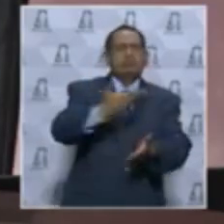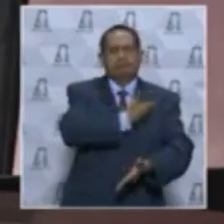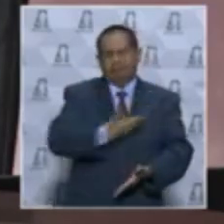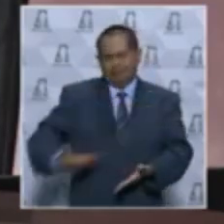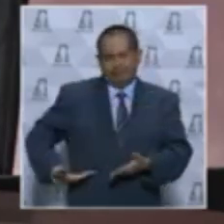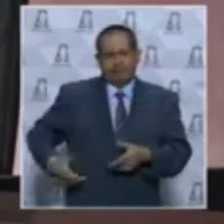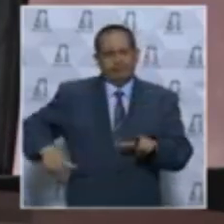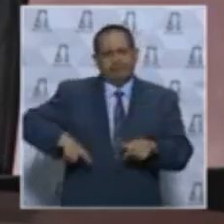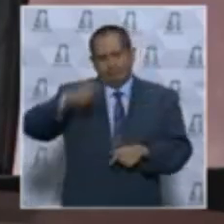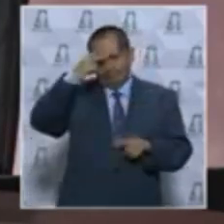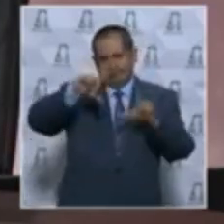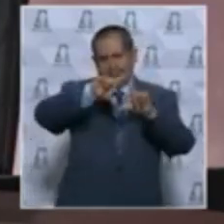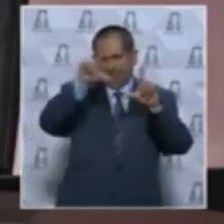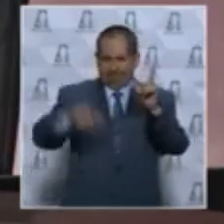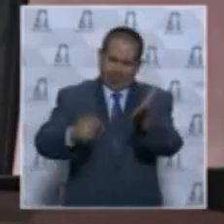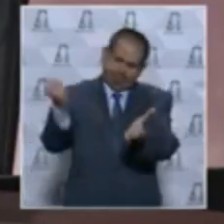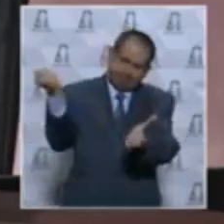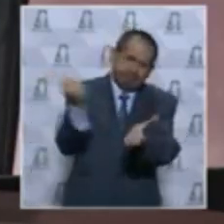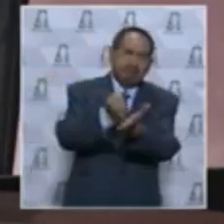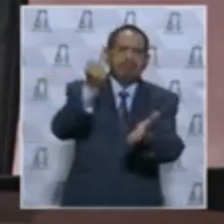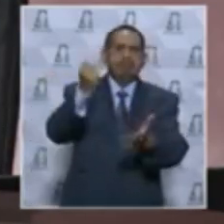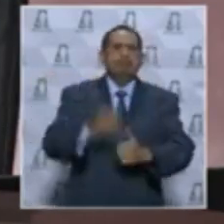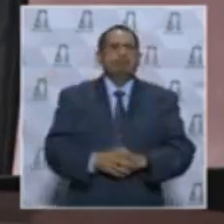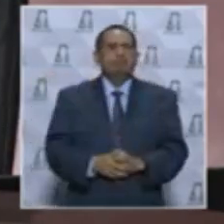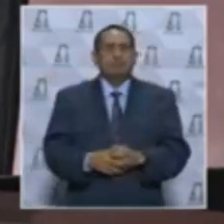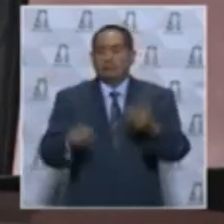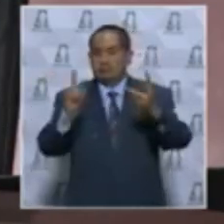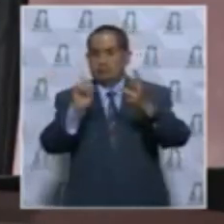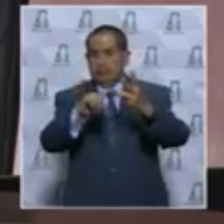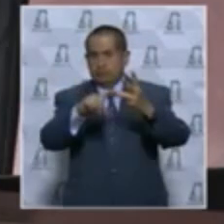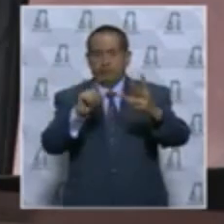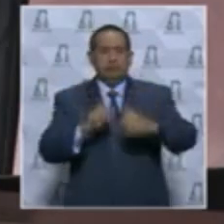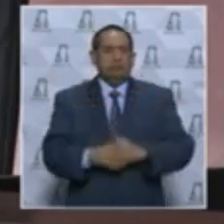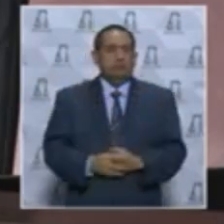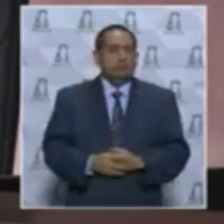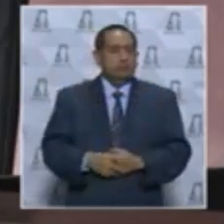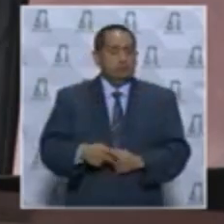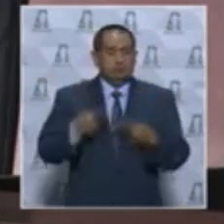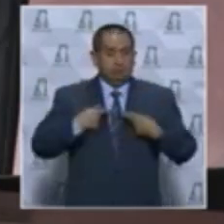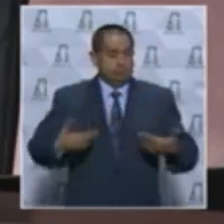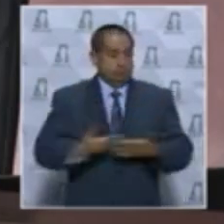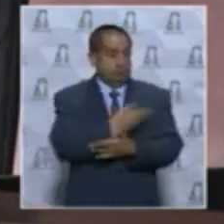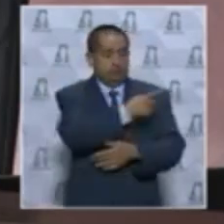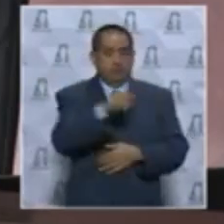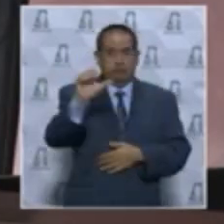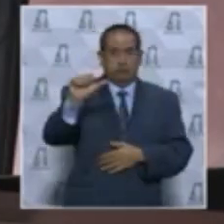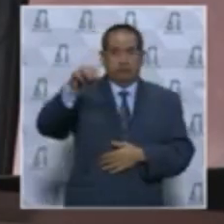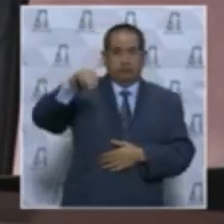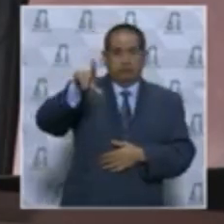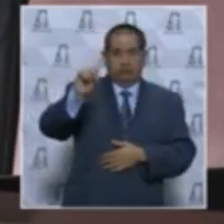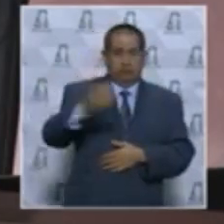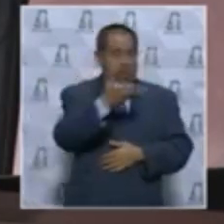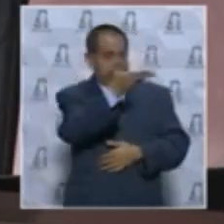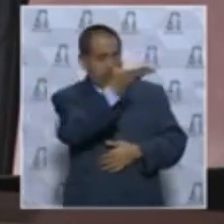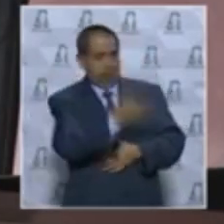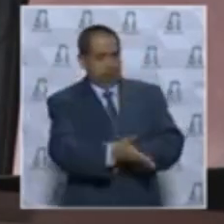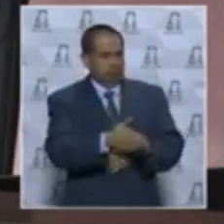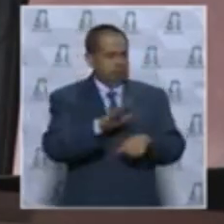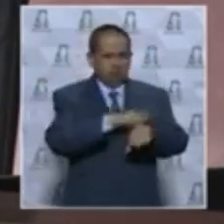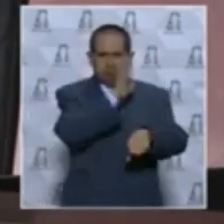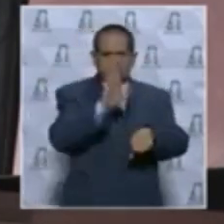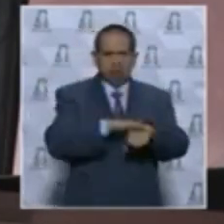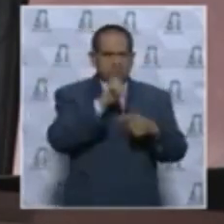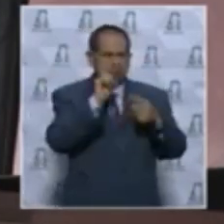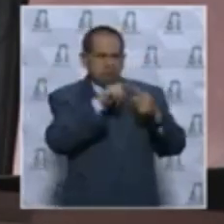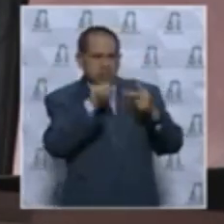de los estados unidos mexicanos tercero el ciudadano andrés manuel lópez obrador satisface